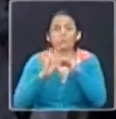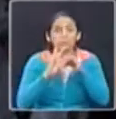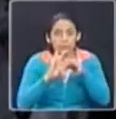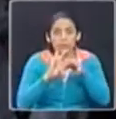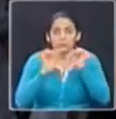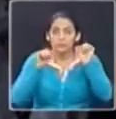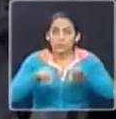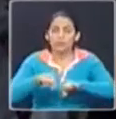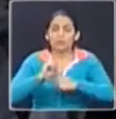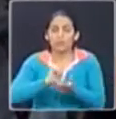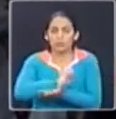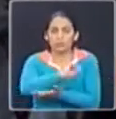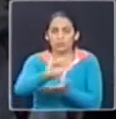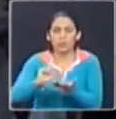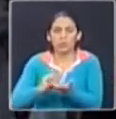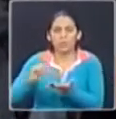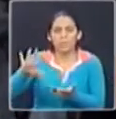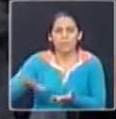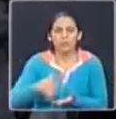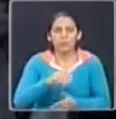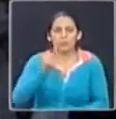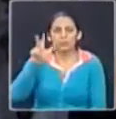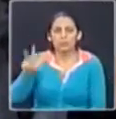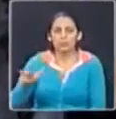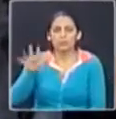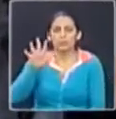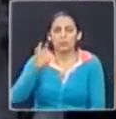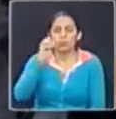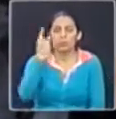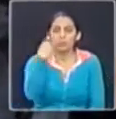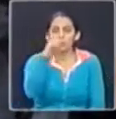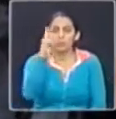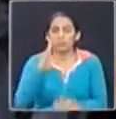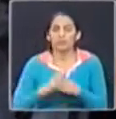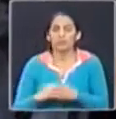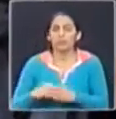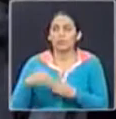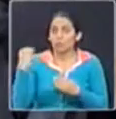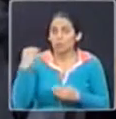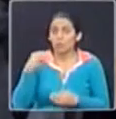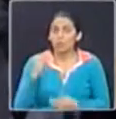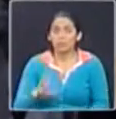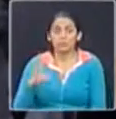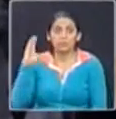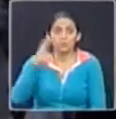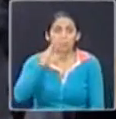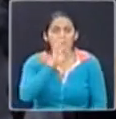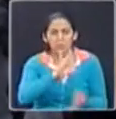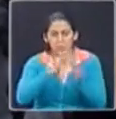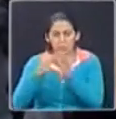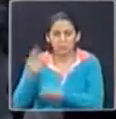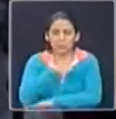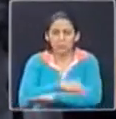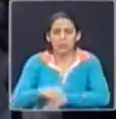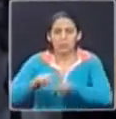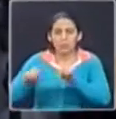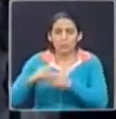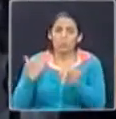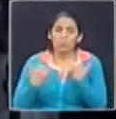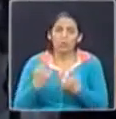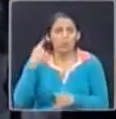país, aproximadamente tenemos en ejecución 350 millones al día de hoy. Pero eso no quiere decir que no habrá un presupuesto